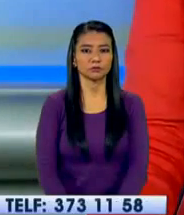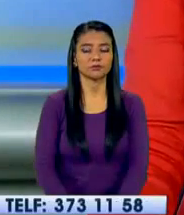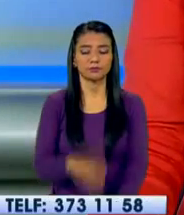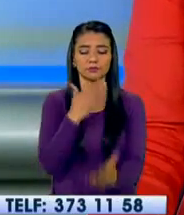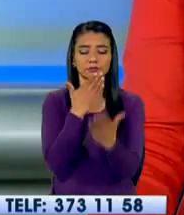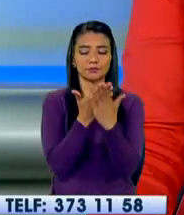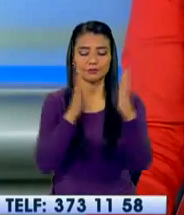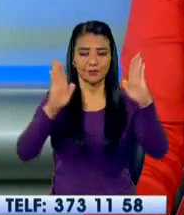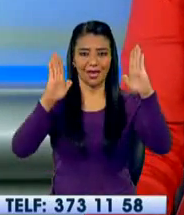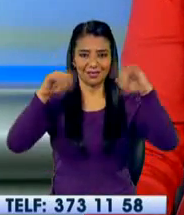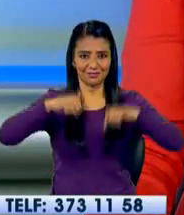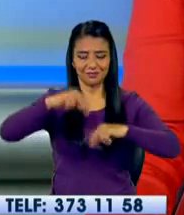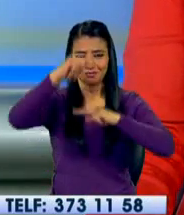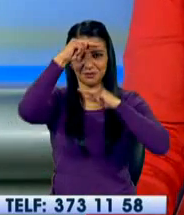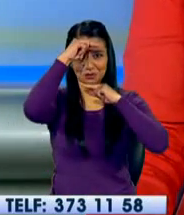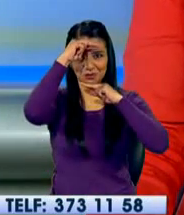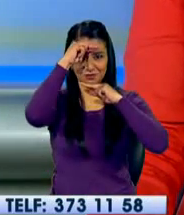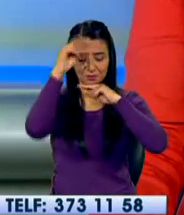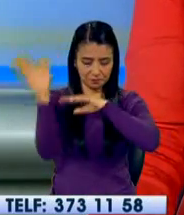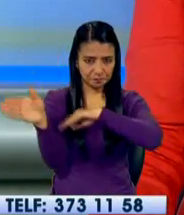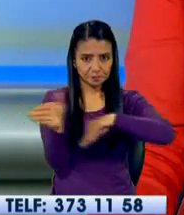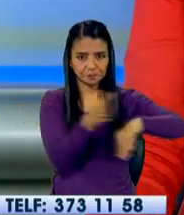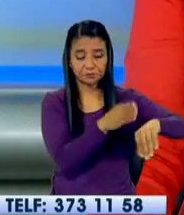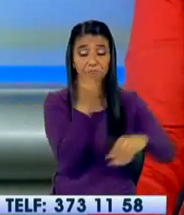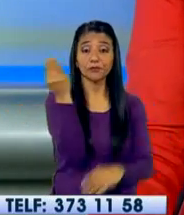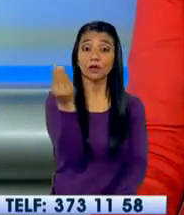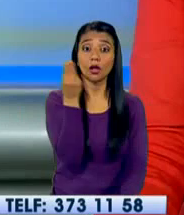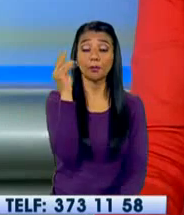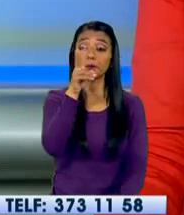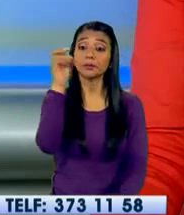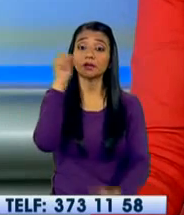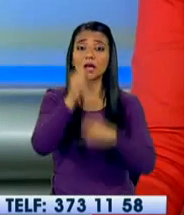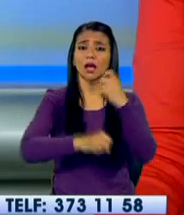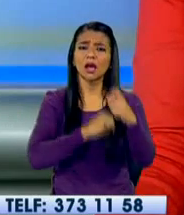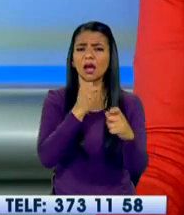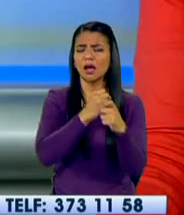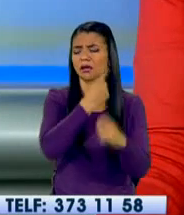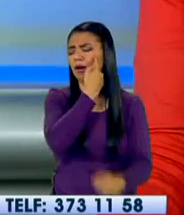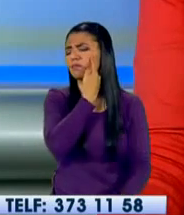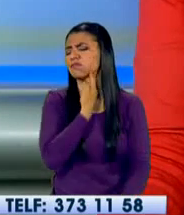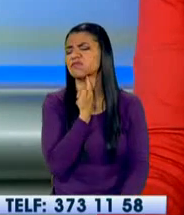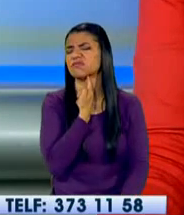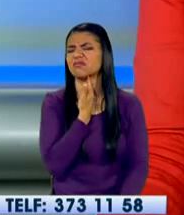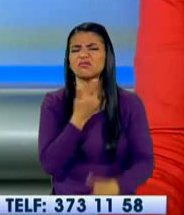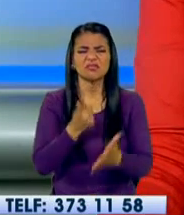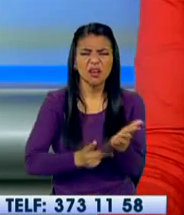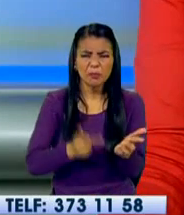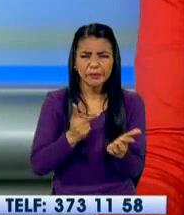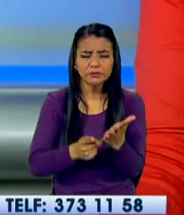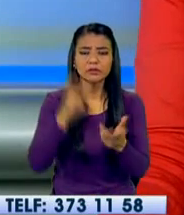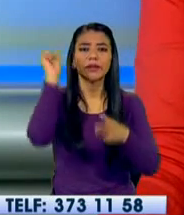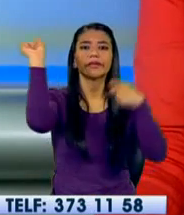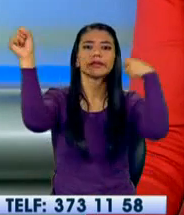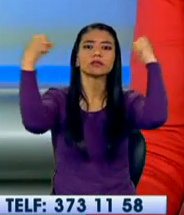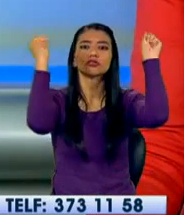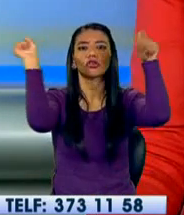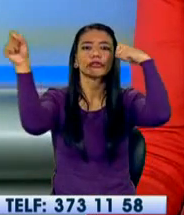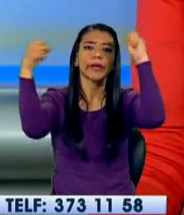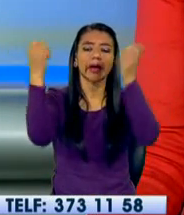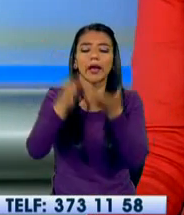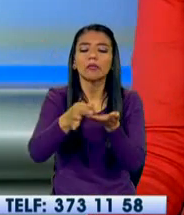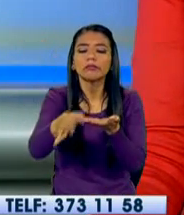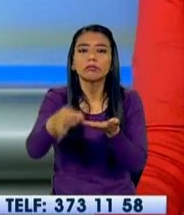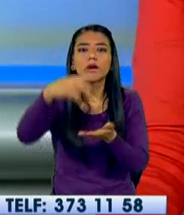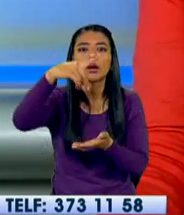gracias por seguir en sintonía de la noticia. Una joven de 20 años resultó con heridas en su rostro en una discoteca ubicada en la parroquia Pozorja. Según